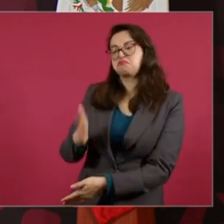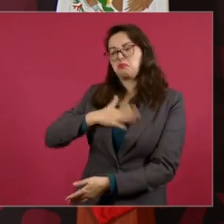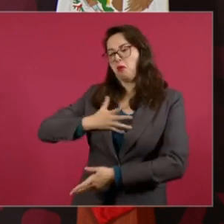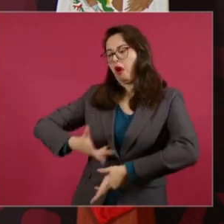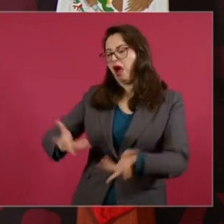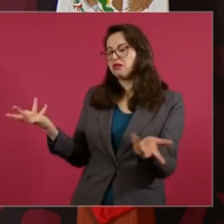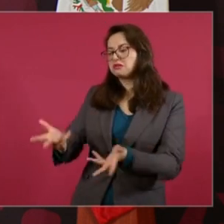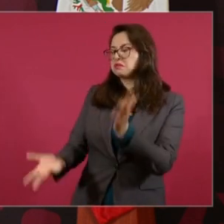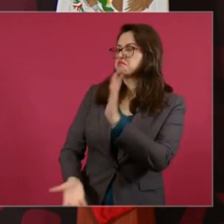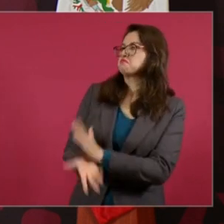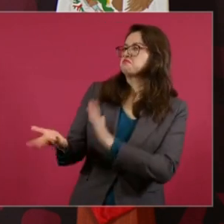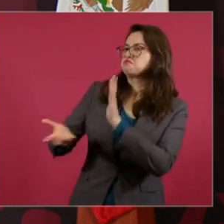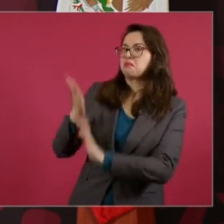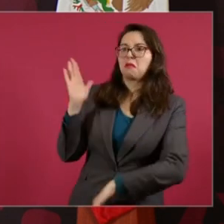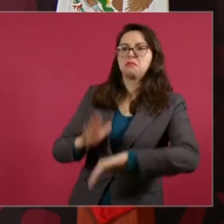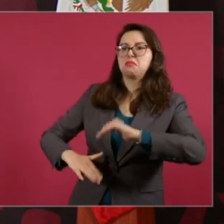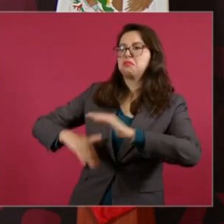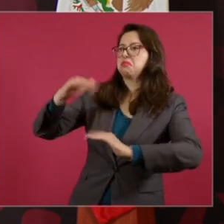Trump